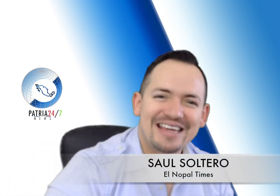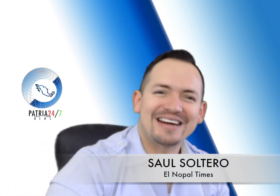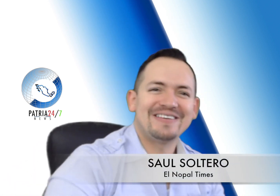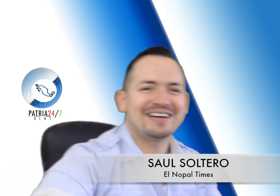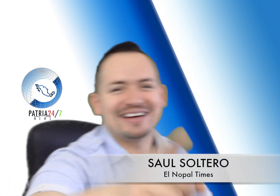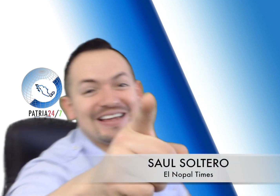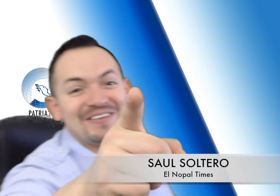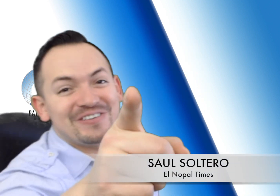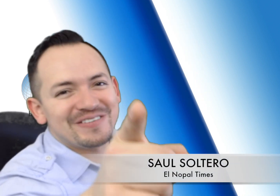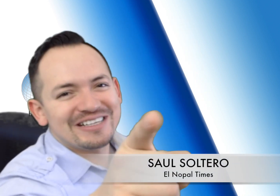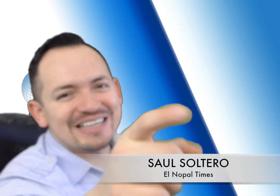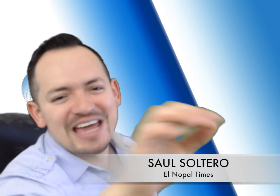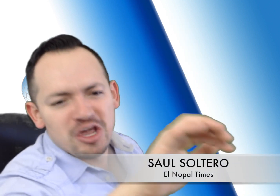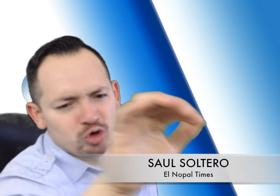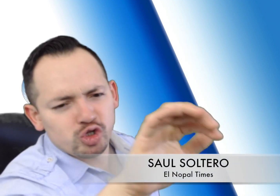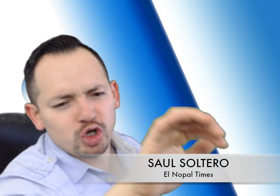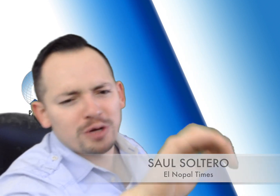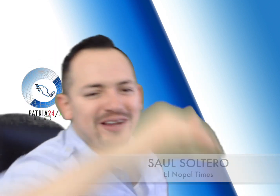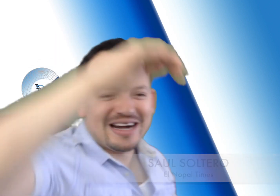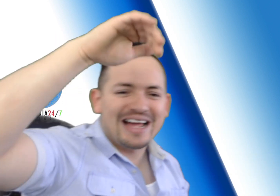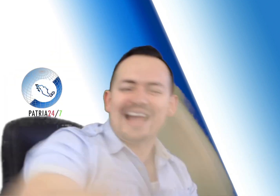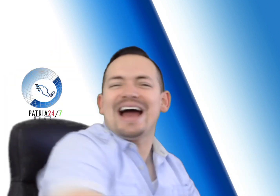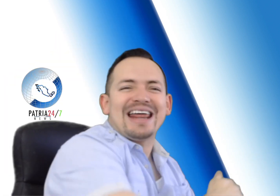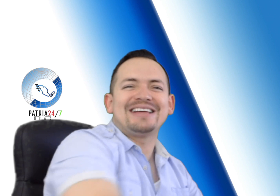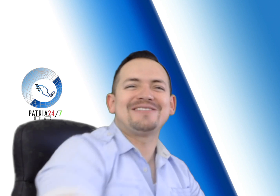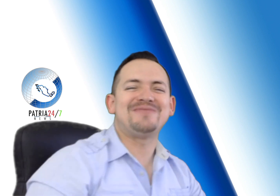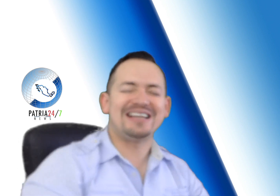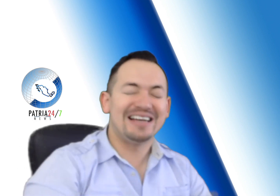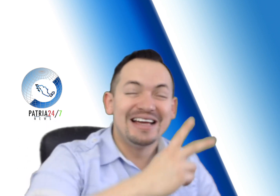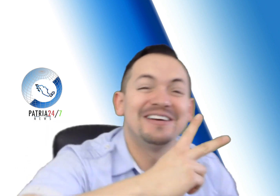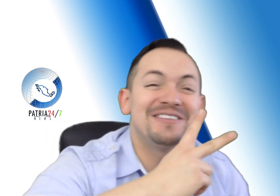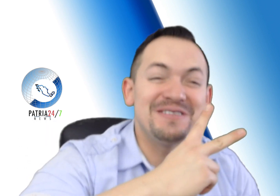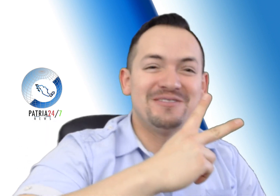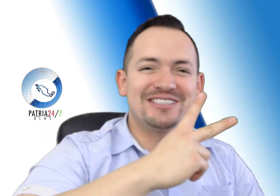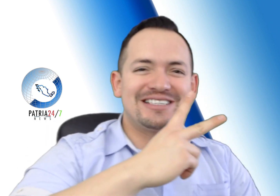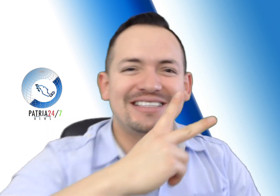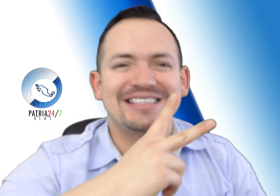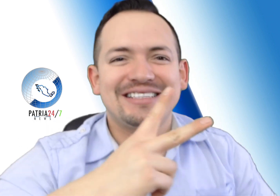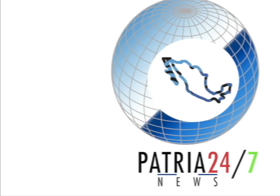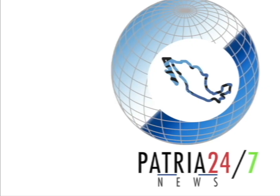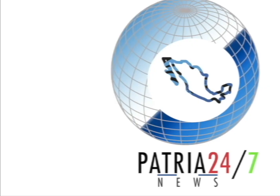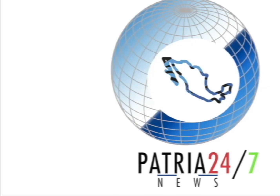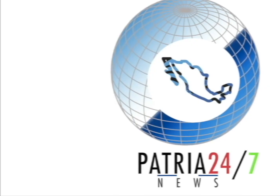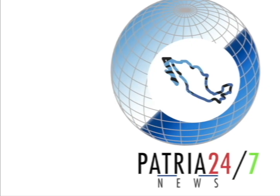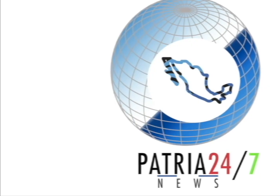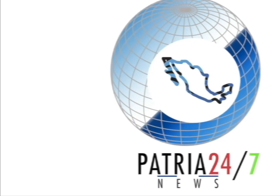video, y recuerden, infórmense, no se dejen ver la cara de nopal. ¡Nos vemos!